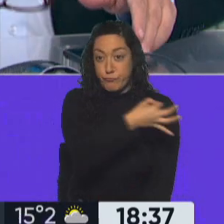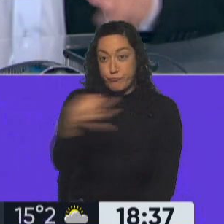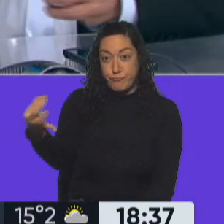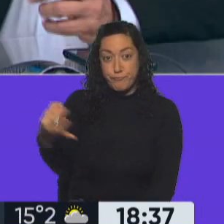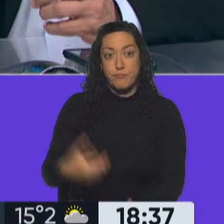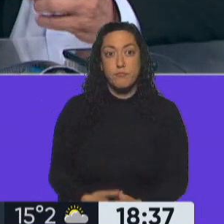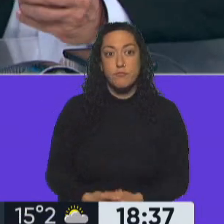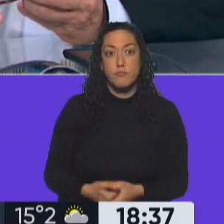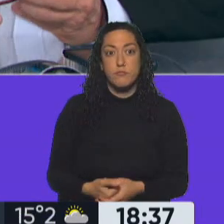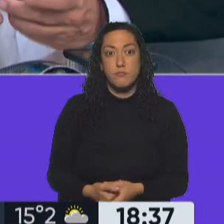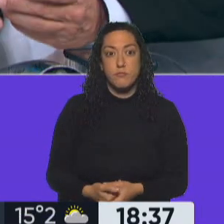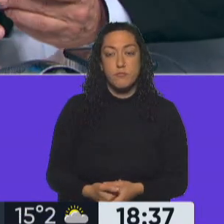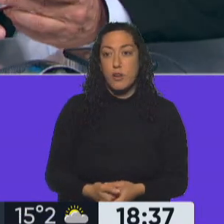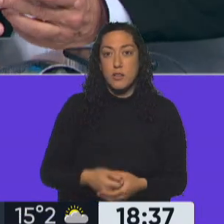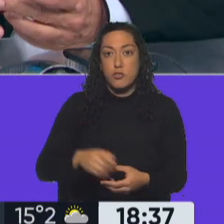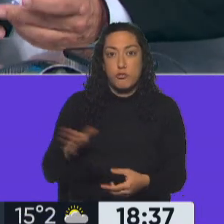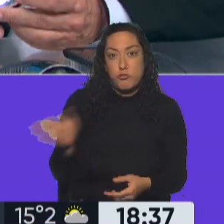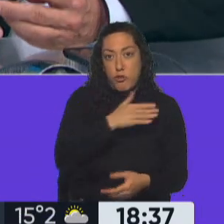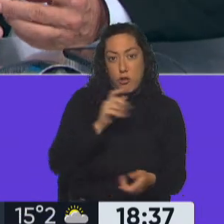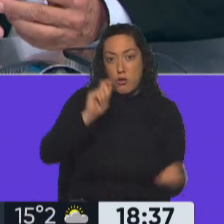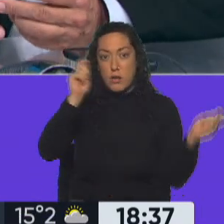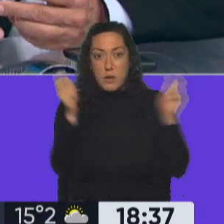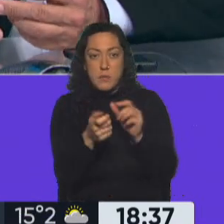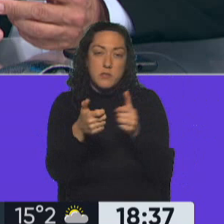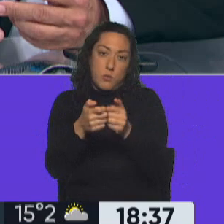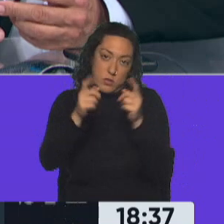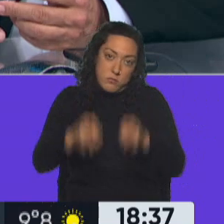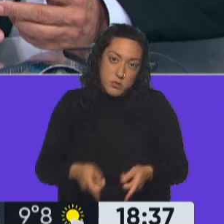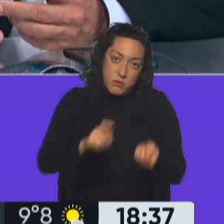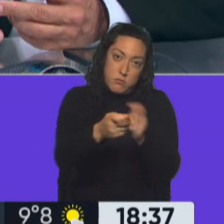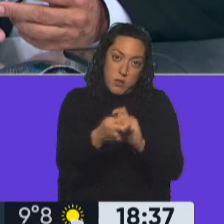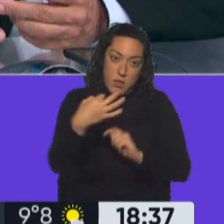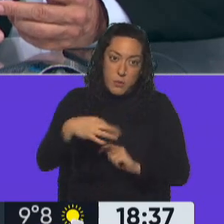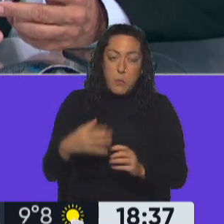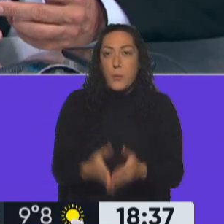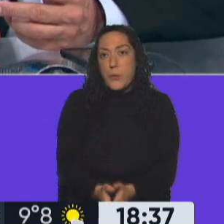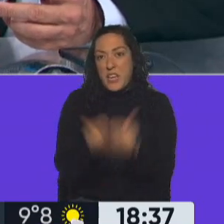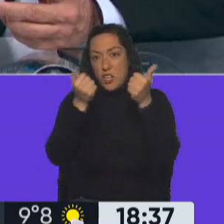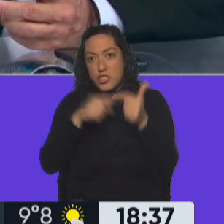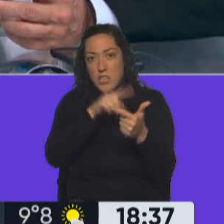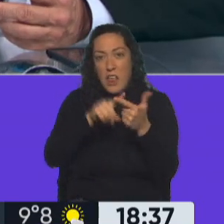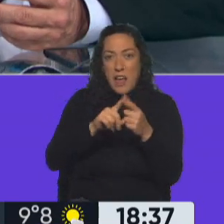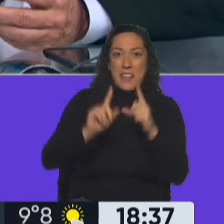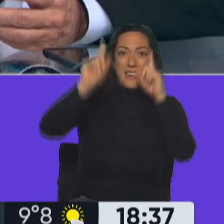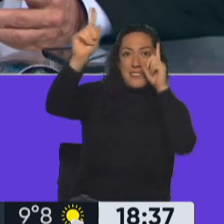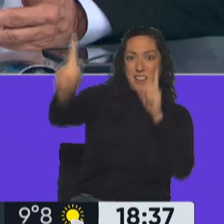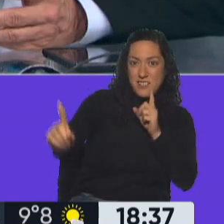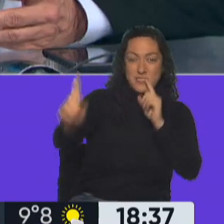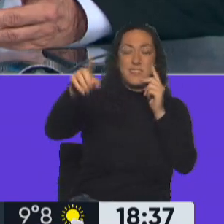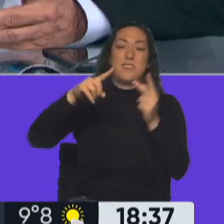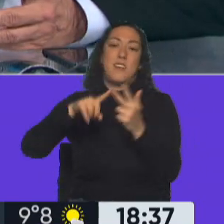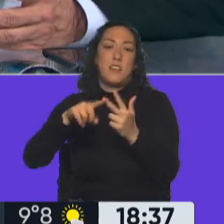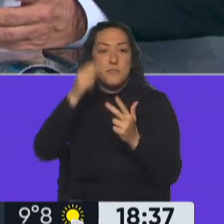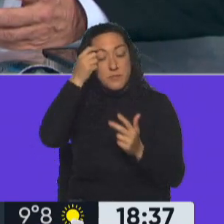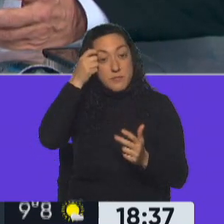Tal cual, porque va a cambiar todas las lógicas, más allá de que vamos a tener que cambiar los aparatos, todas las lógicas, velocidad, distancia, ahí marcaba lo